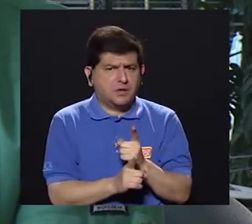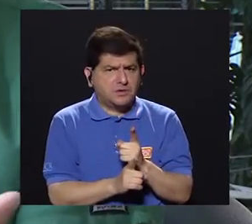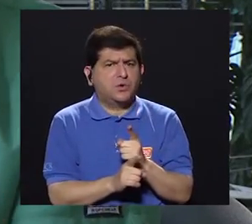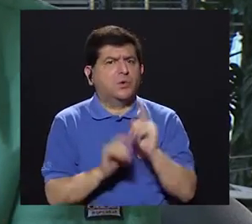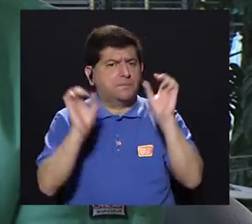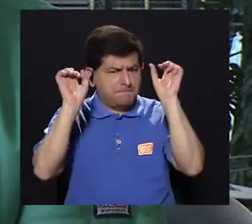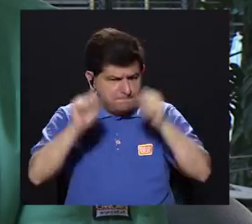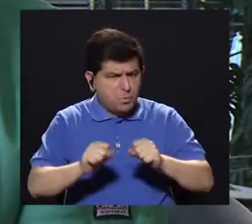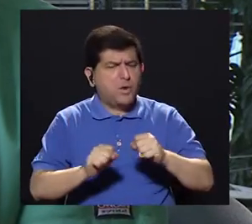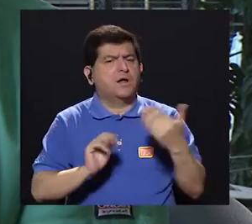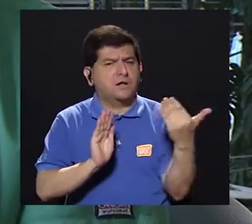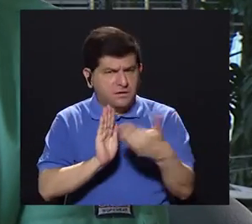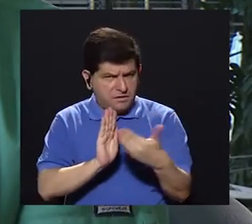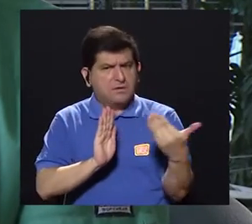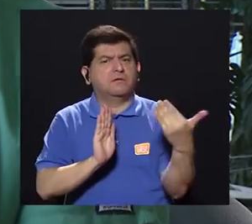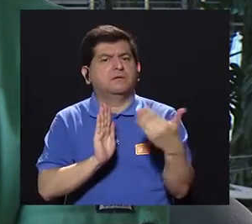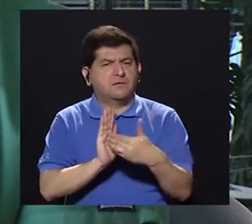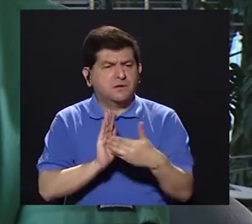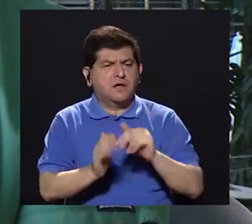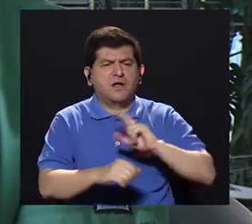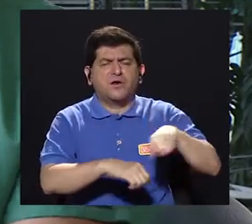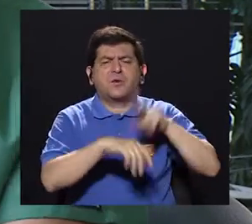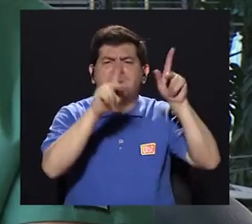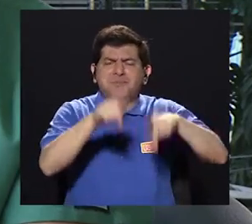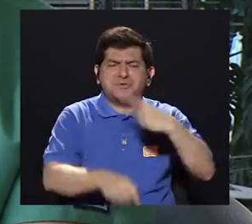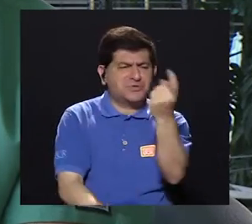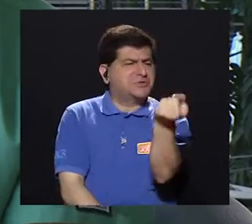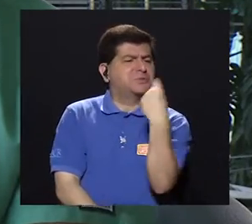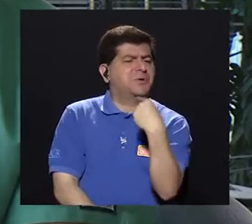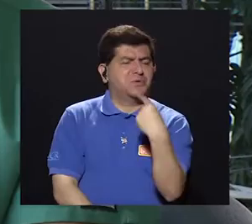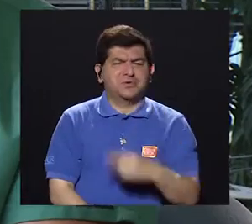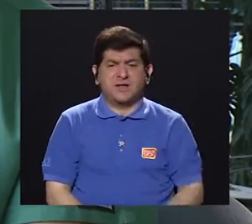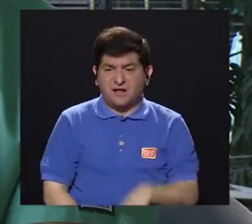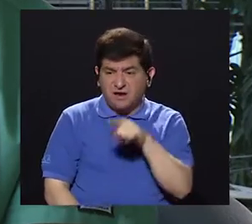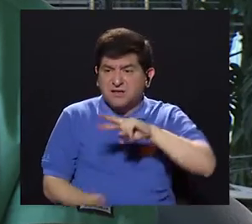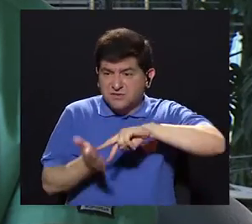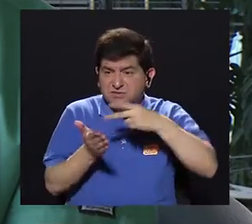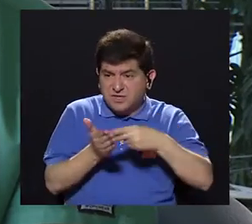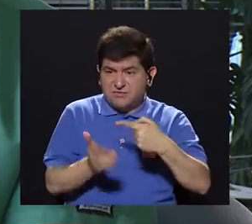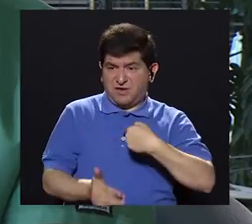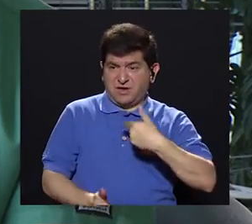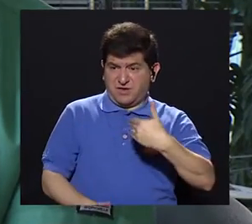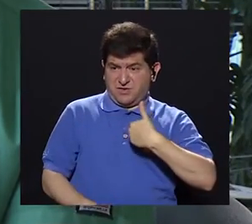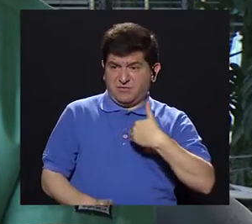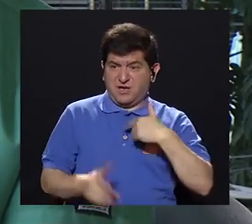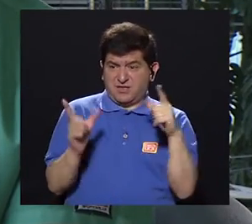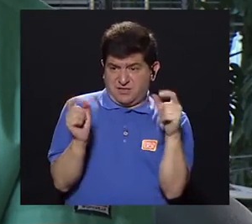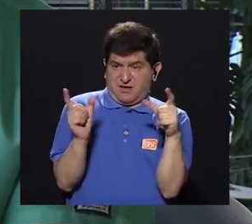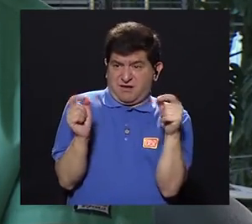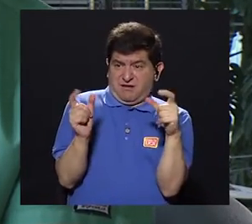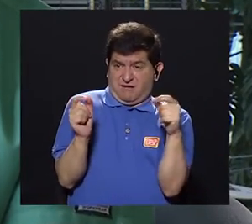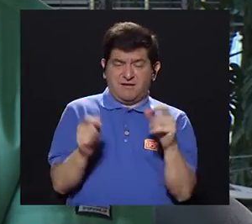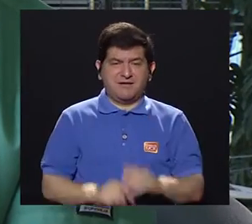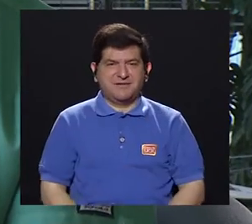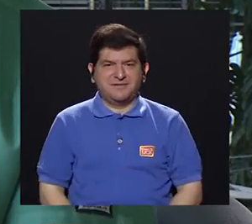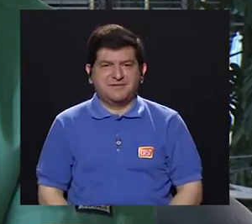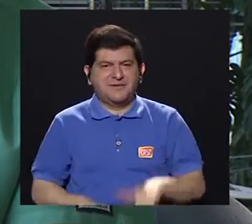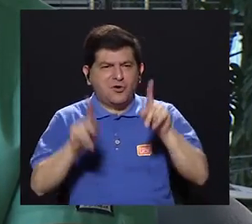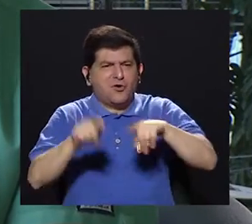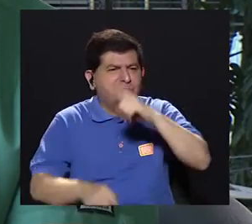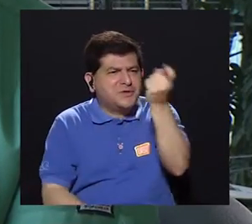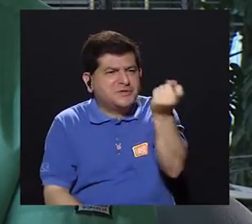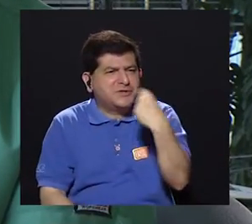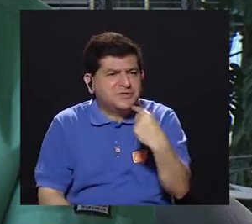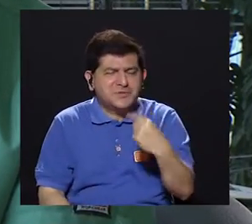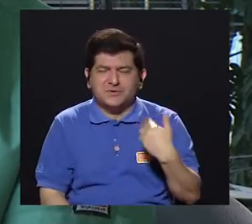sí podría provocar algún efecto. Muy común que los pacientes nos preguntan que si les va a dar cáncer. Muy común que los pacientes